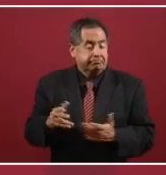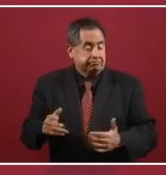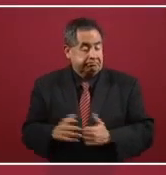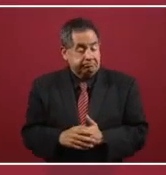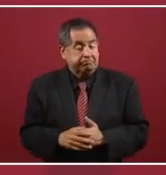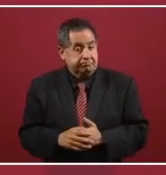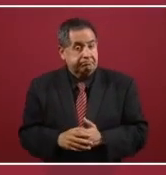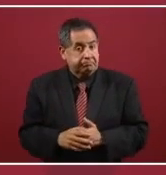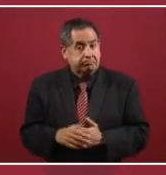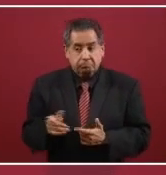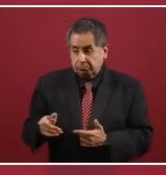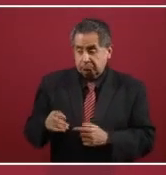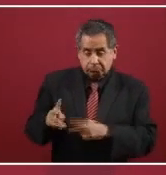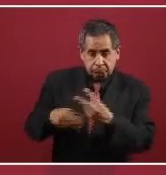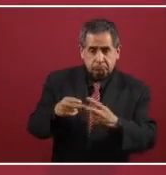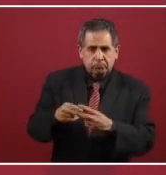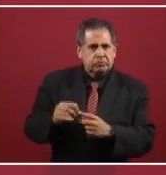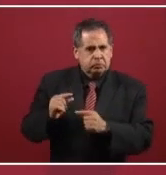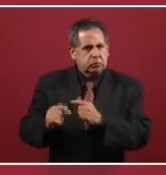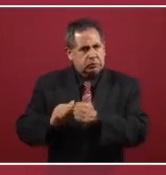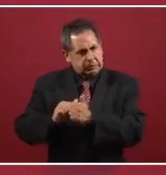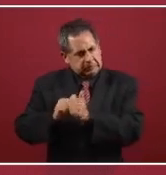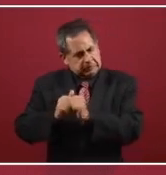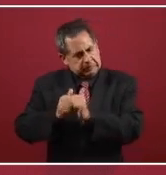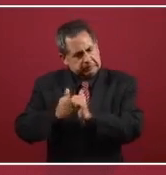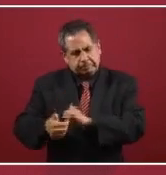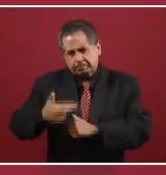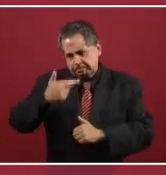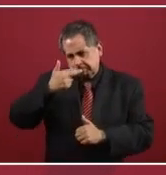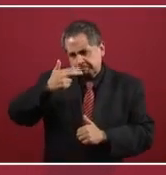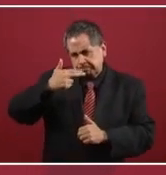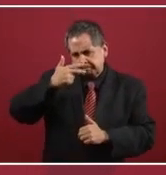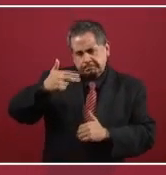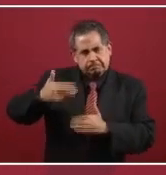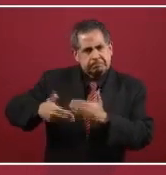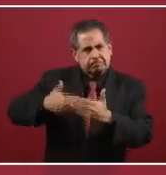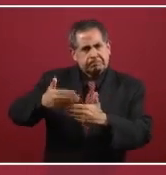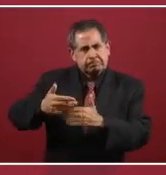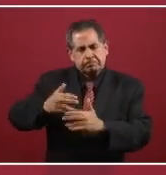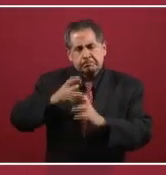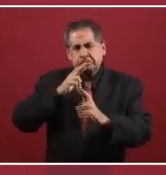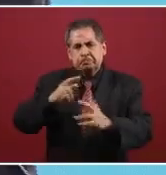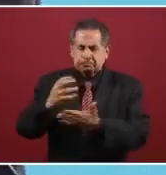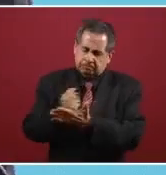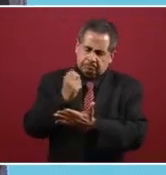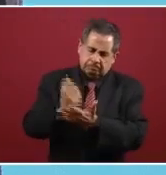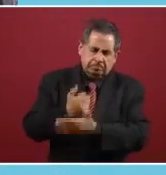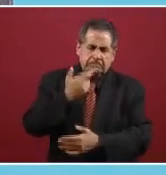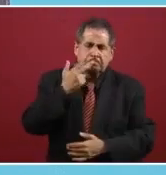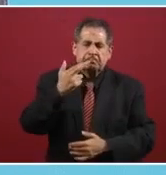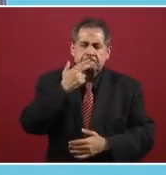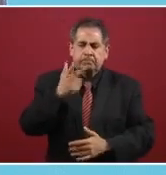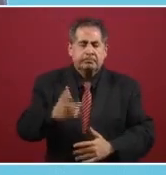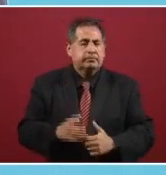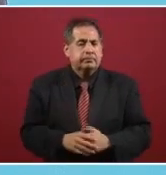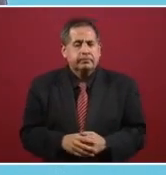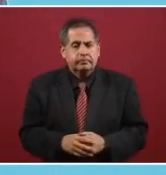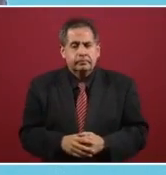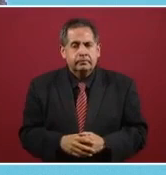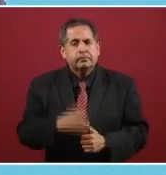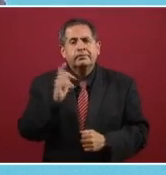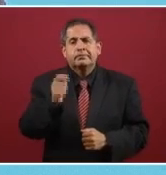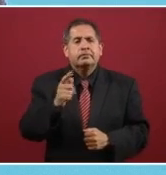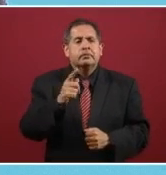y que de esta manera cada vez tengamos mejores resultados. No solo es